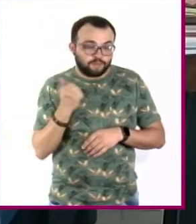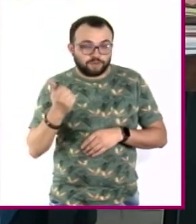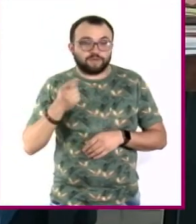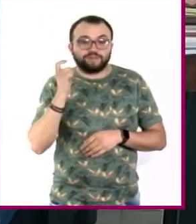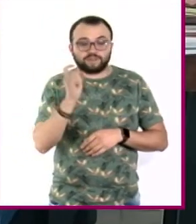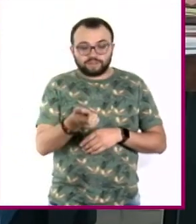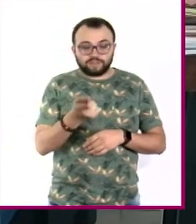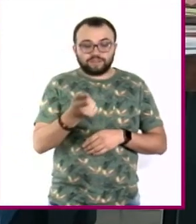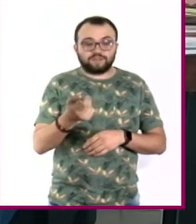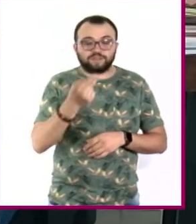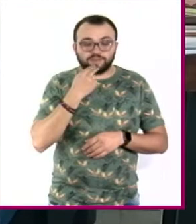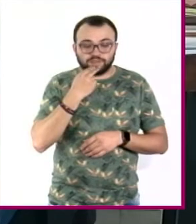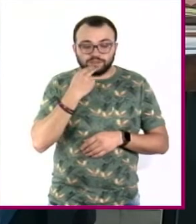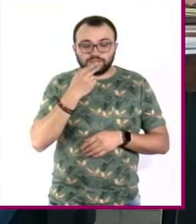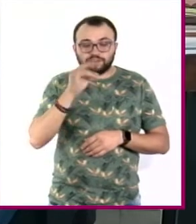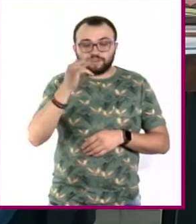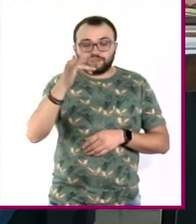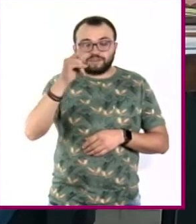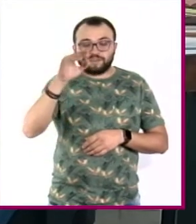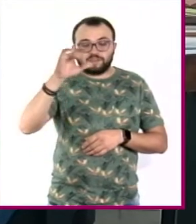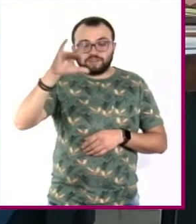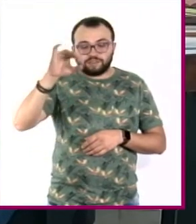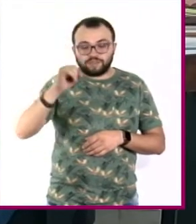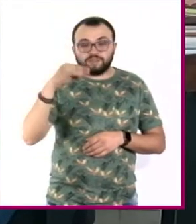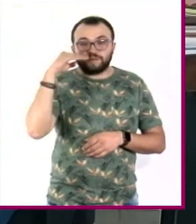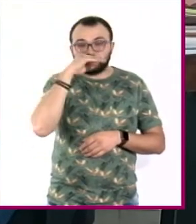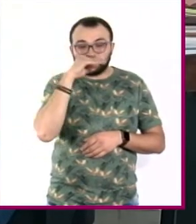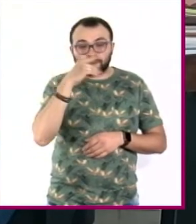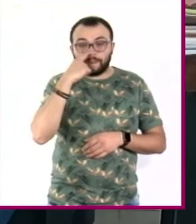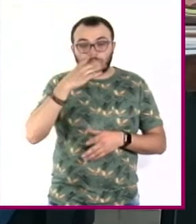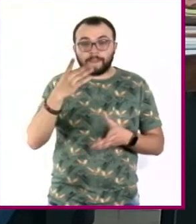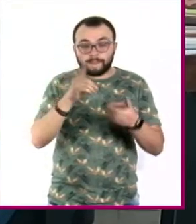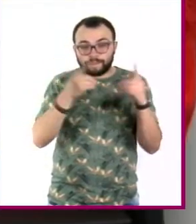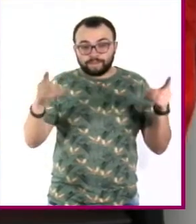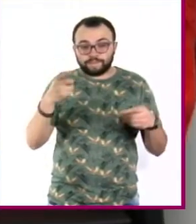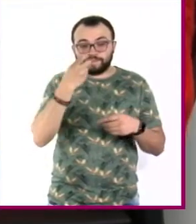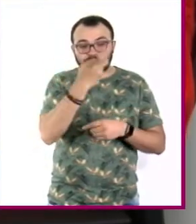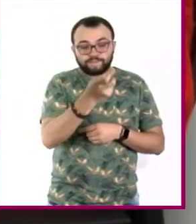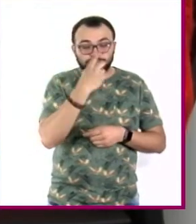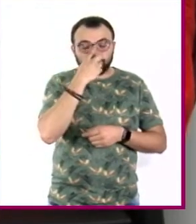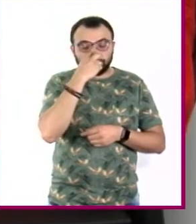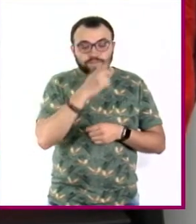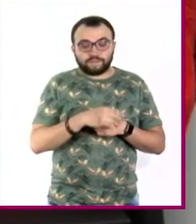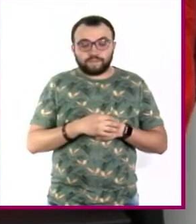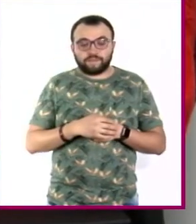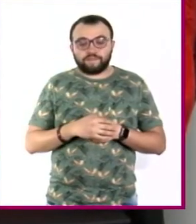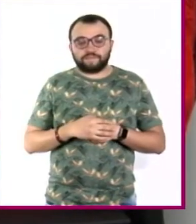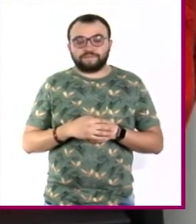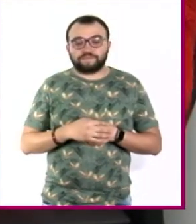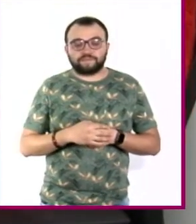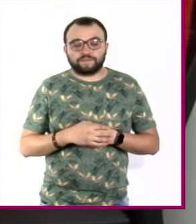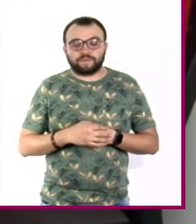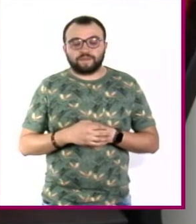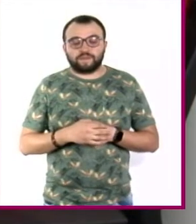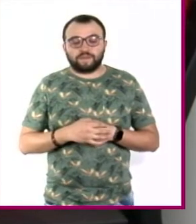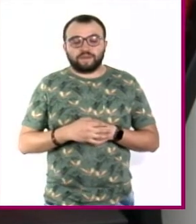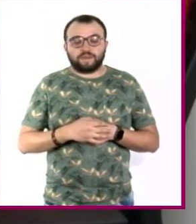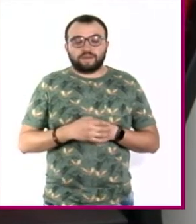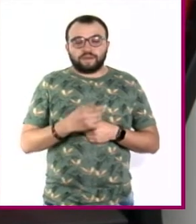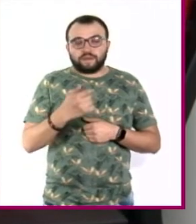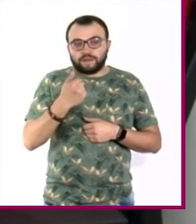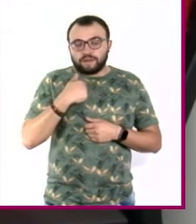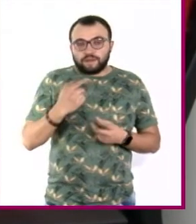gratuitos o a costos razonables para nuestro desarrollo académico y laboral. Muy bien, chicos. Coincido en